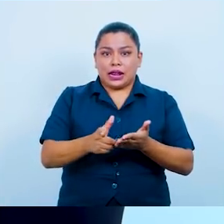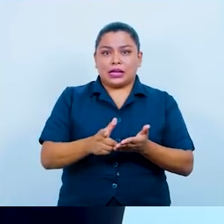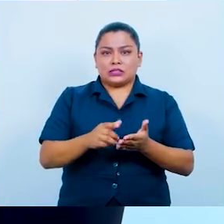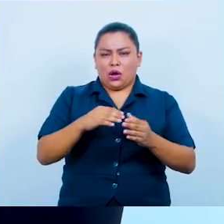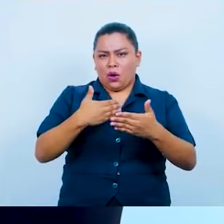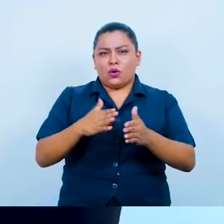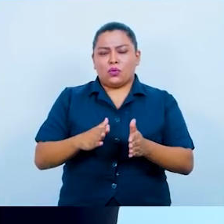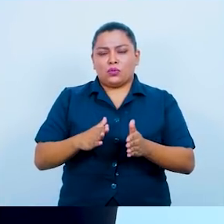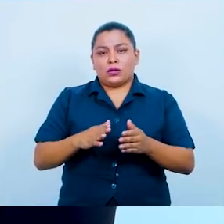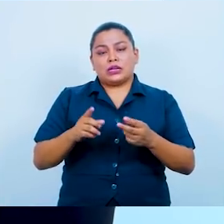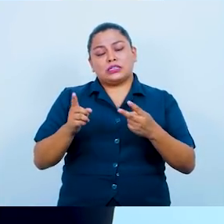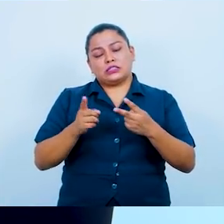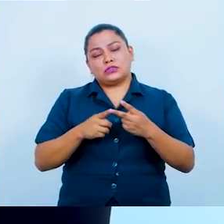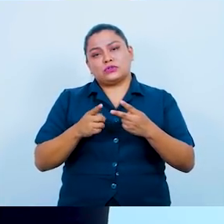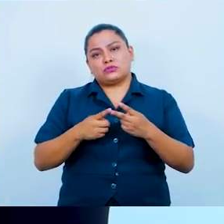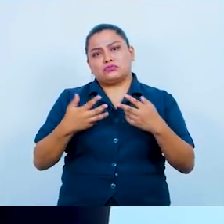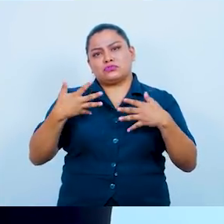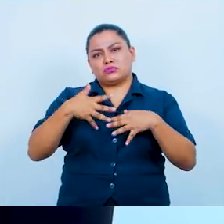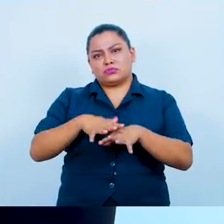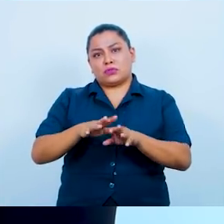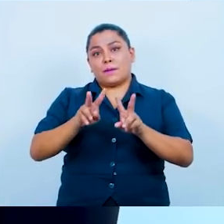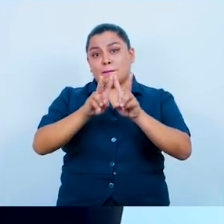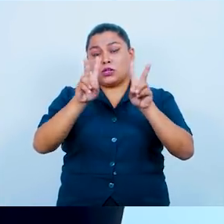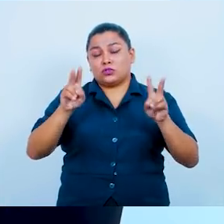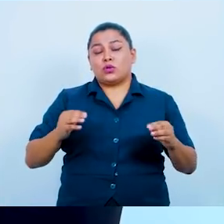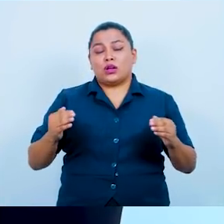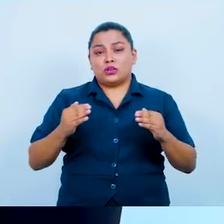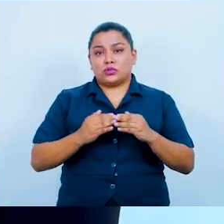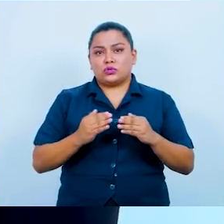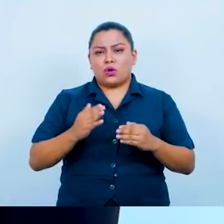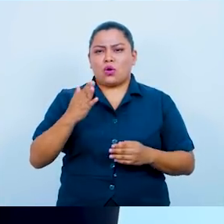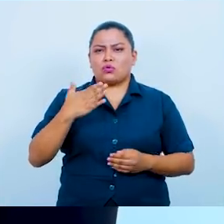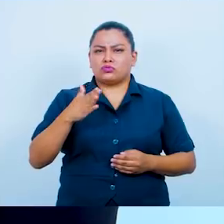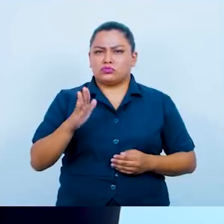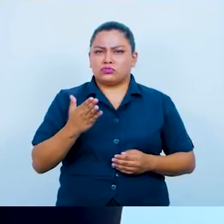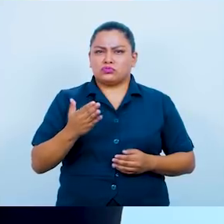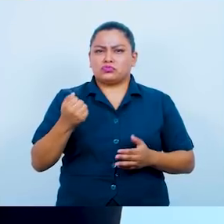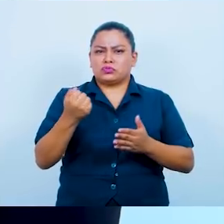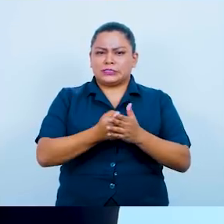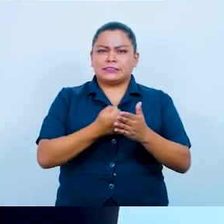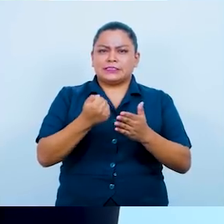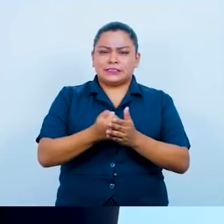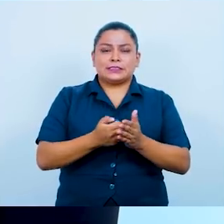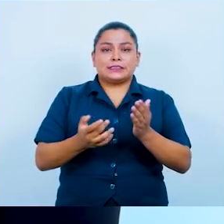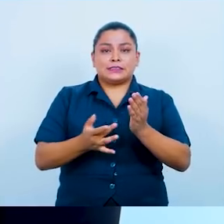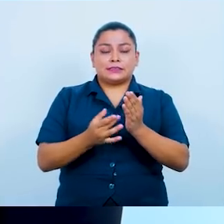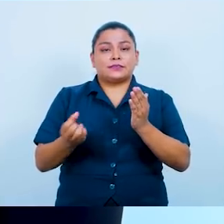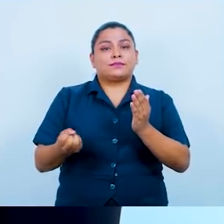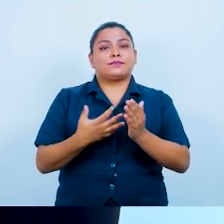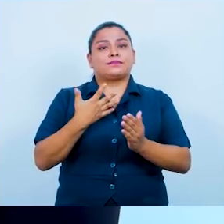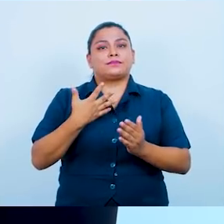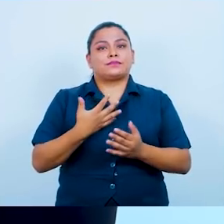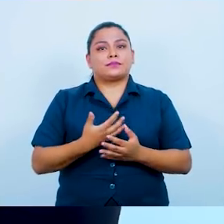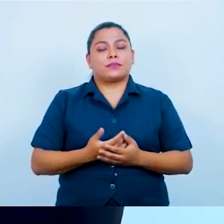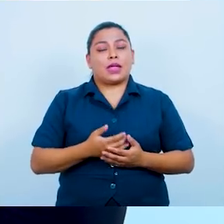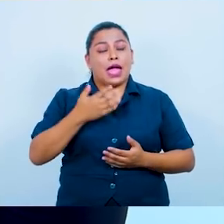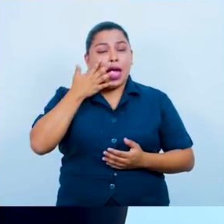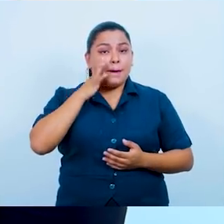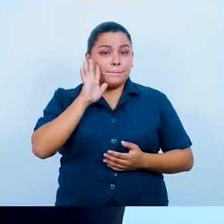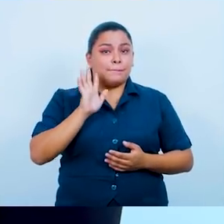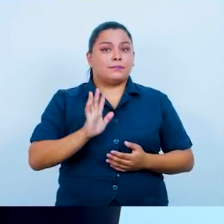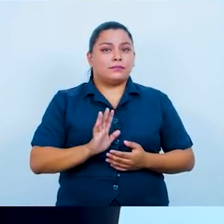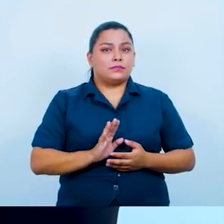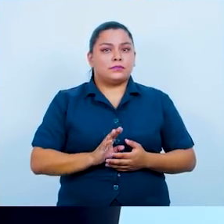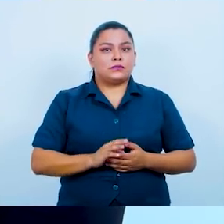del mediador en la modalidad a distancia, con el uso intensivo de la tecnología. Ejemplo de esto es la